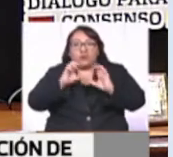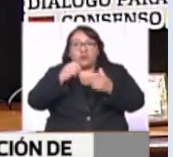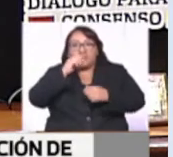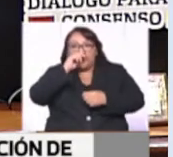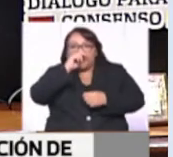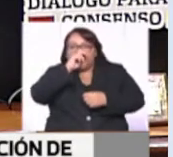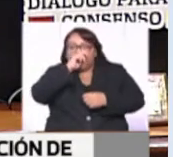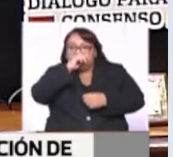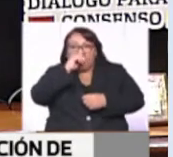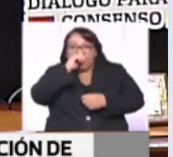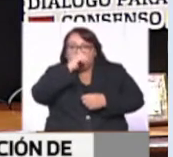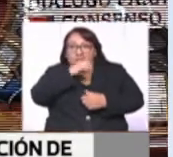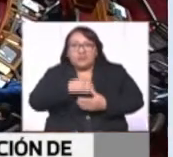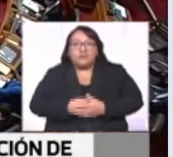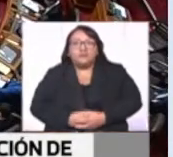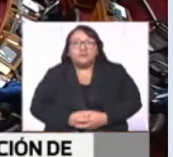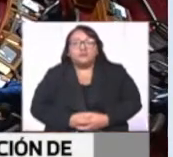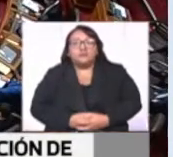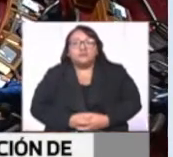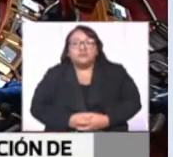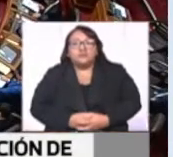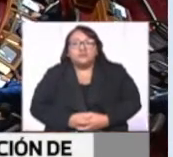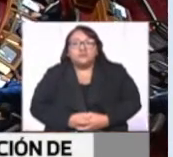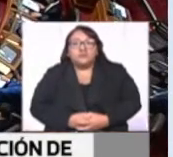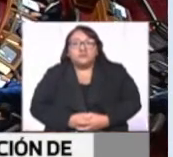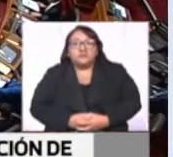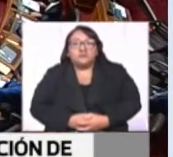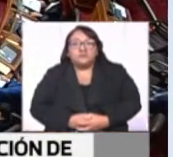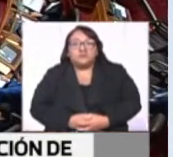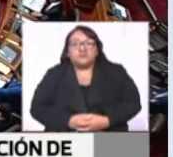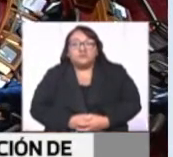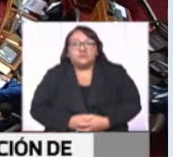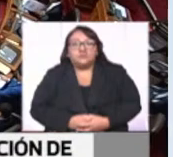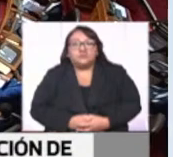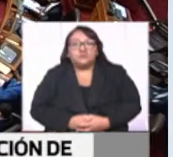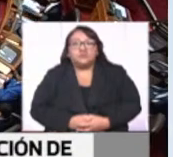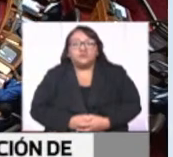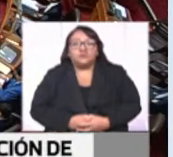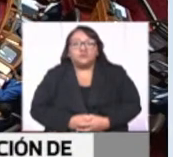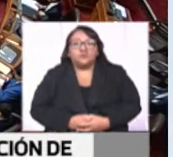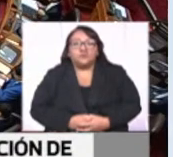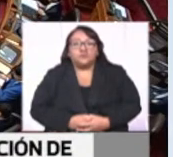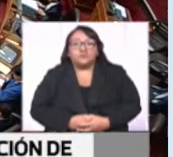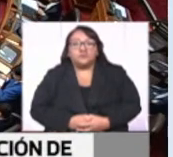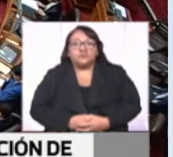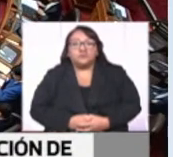del Congreso de la República. Se ofrece la palabra.